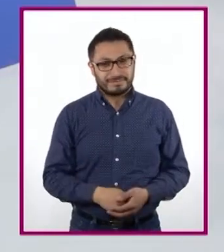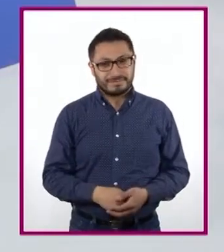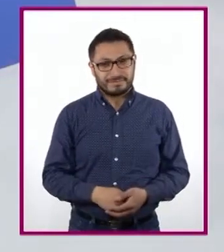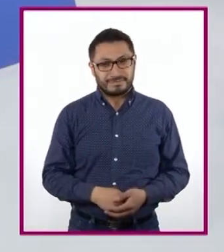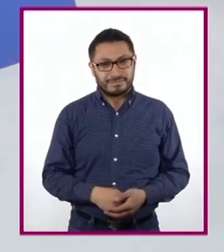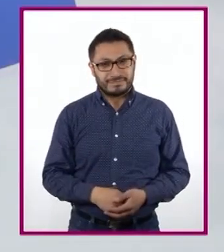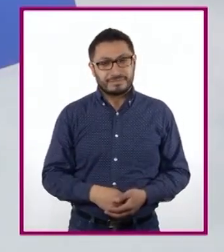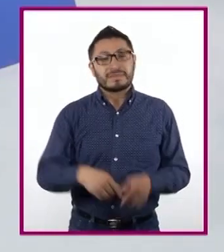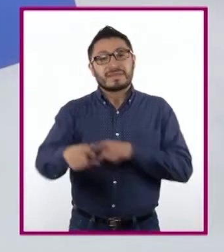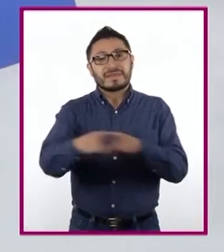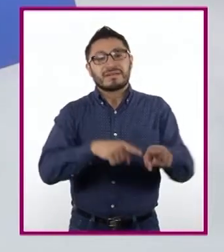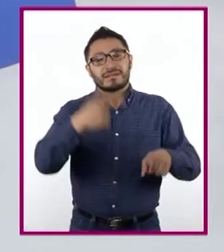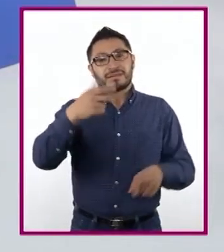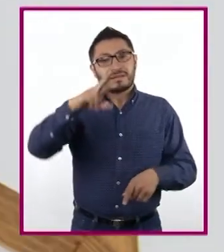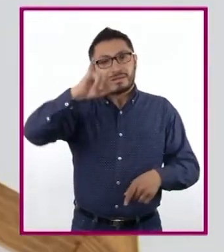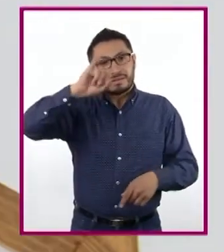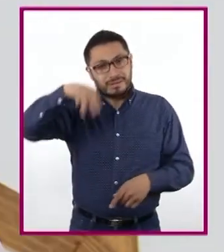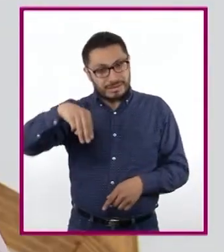Los hermanos Grimm.